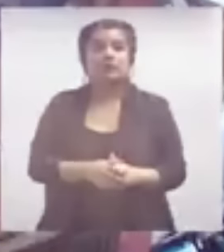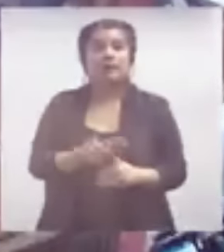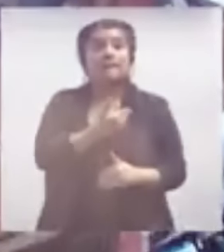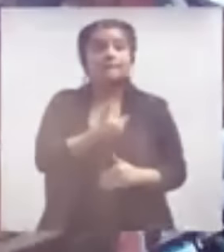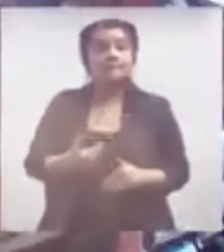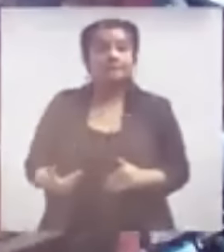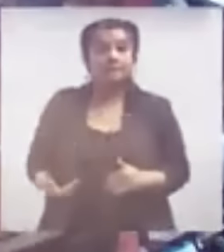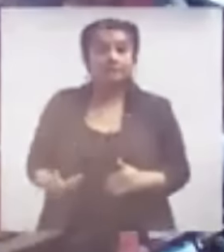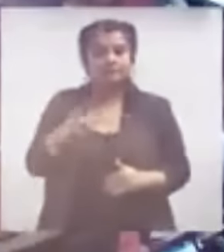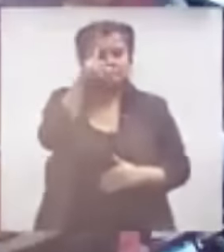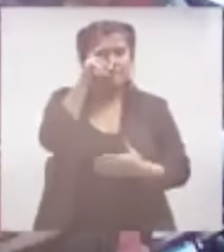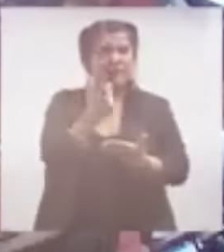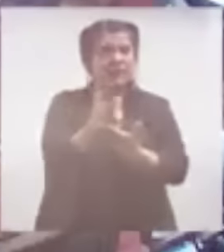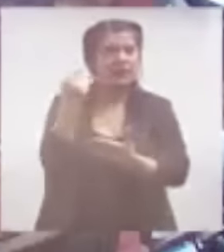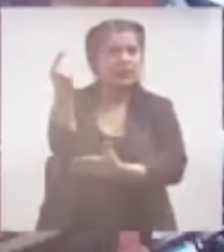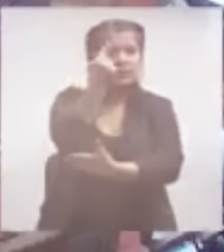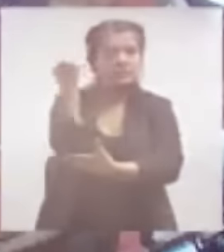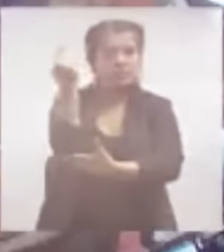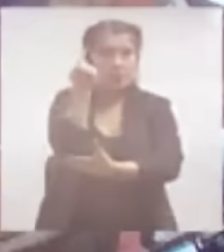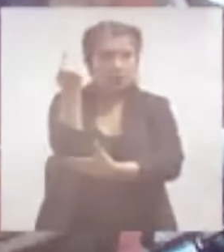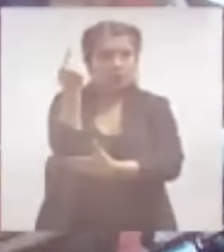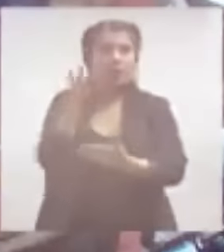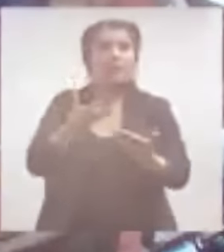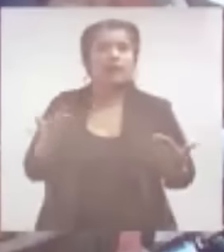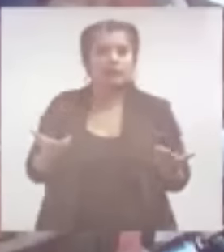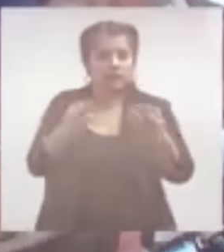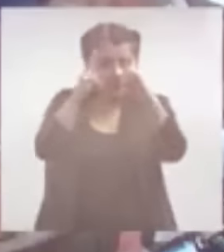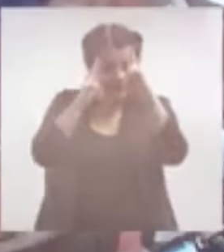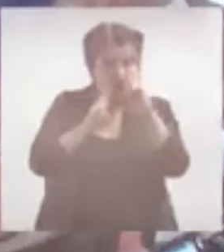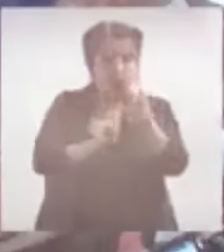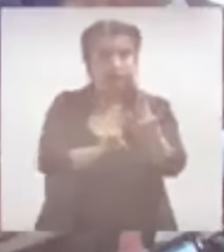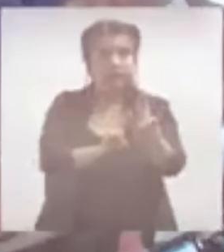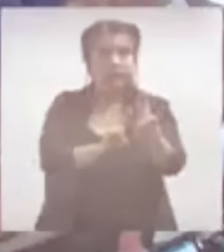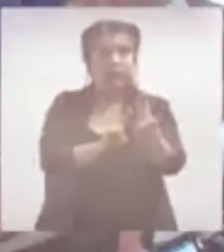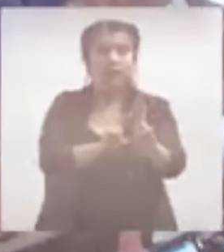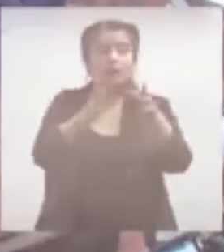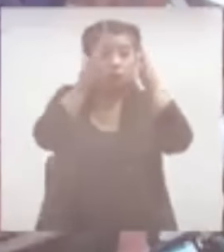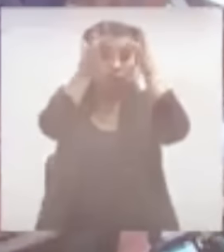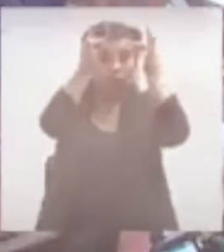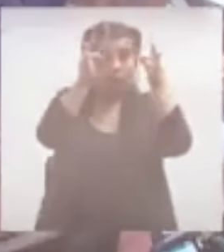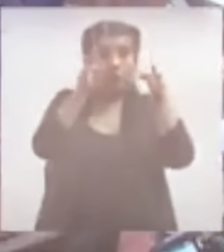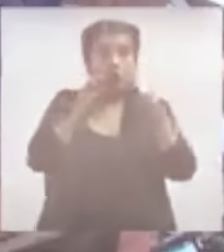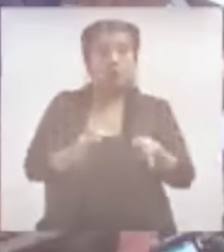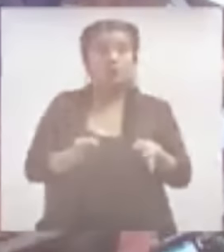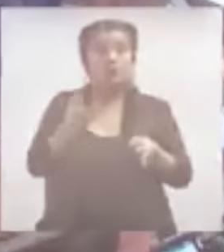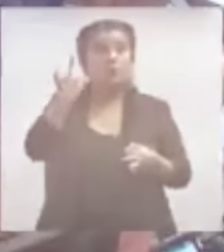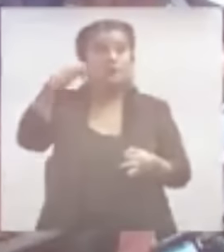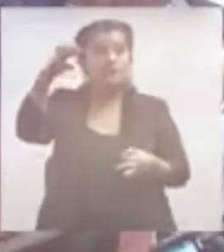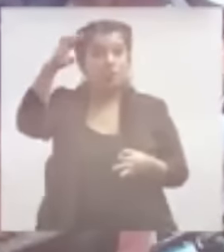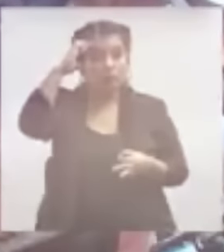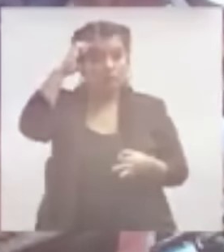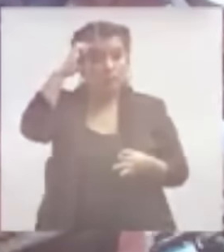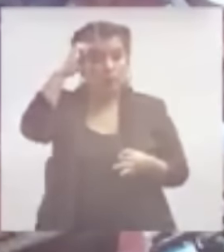Presidente, yo creo que es importante respetar los acuerdos políticos que se